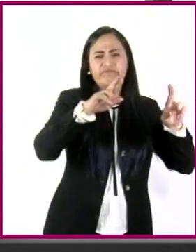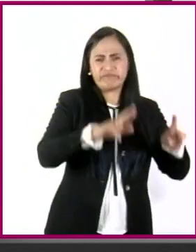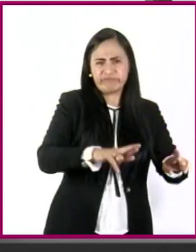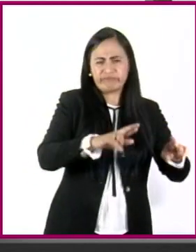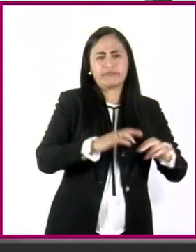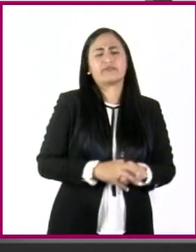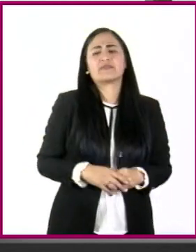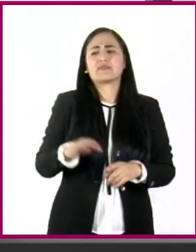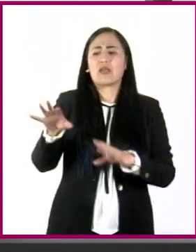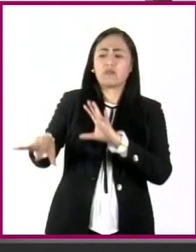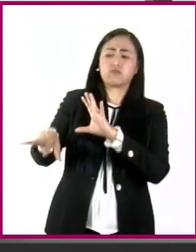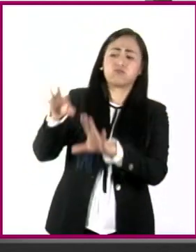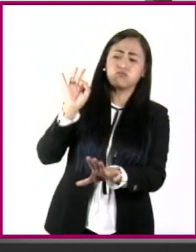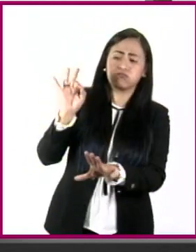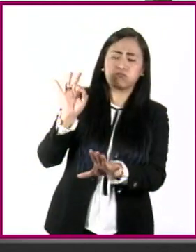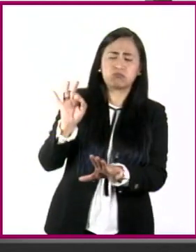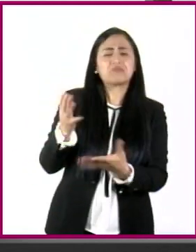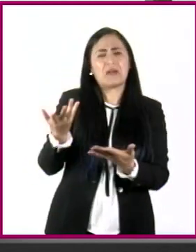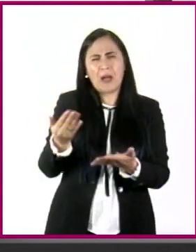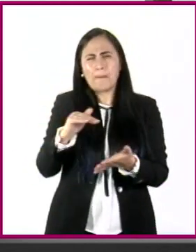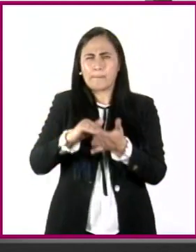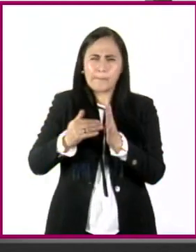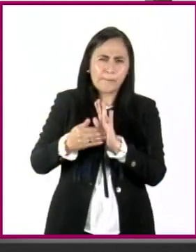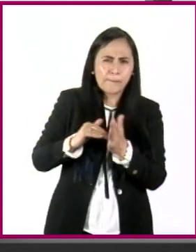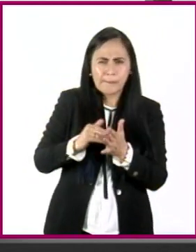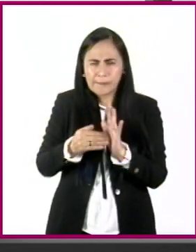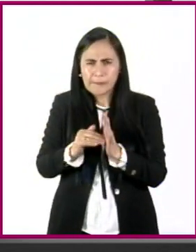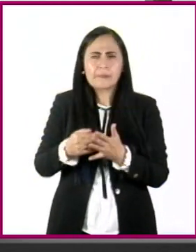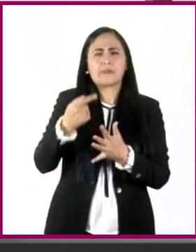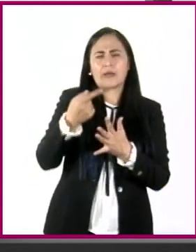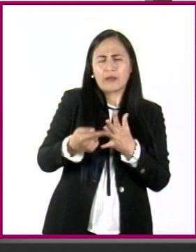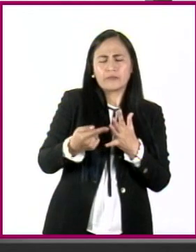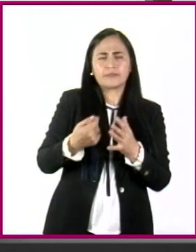un representante es un ejercicio estratégico acotado